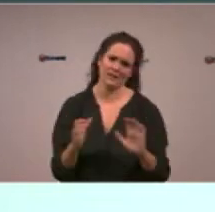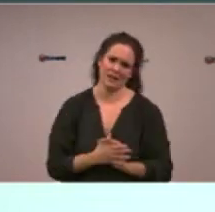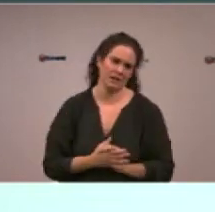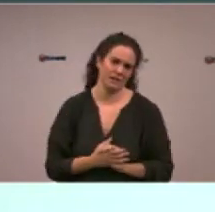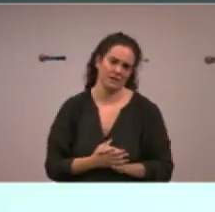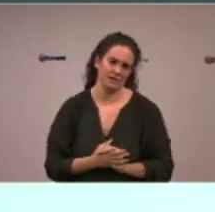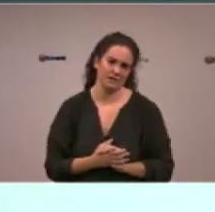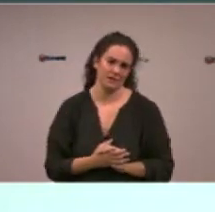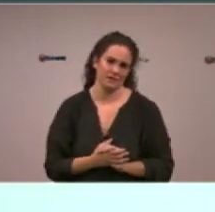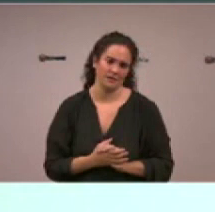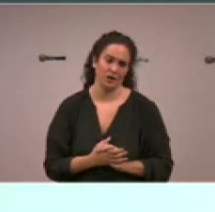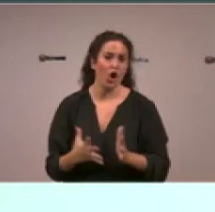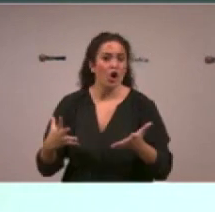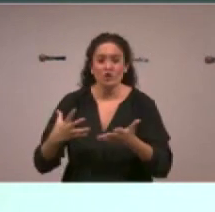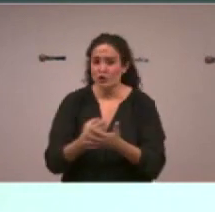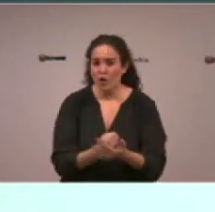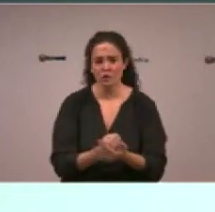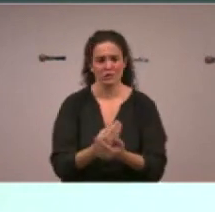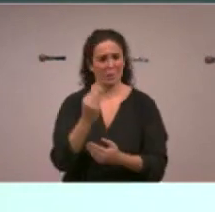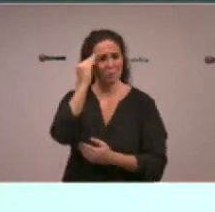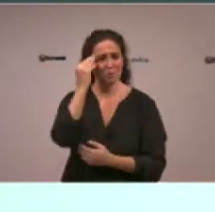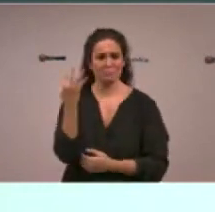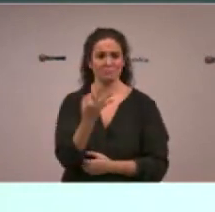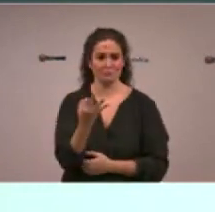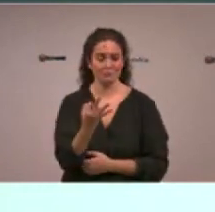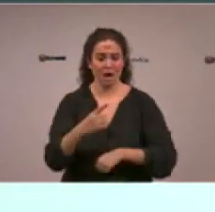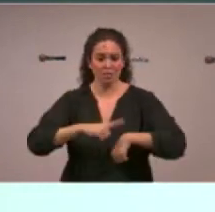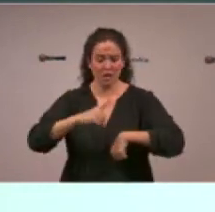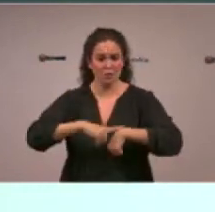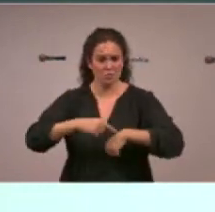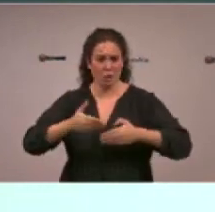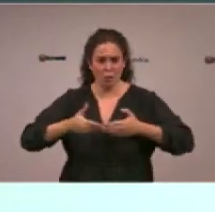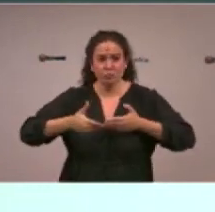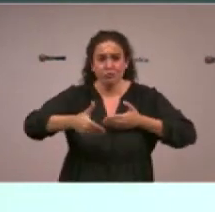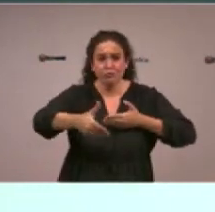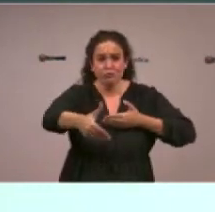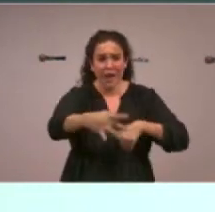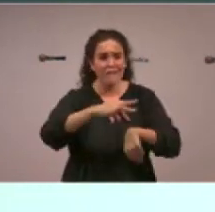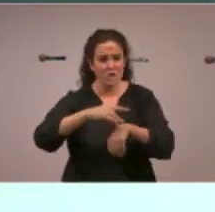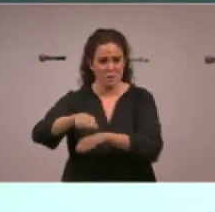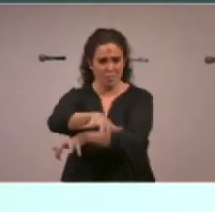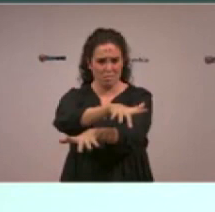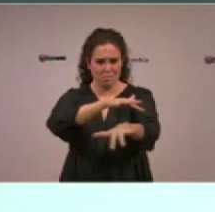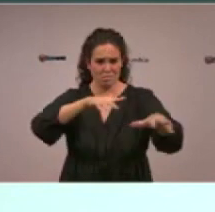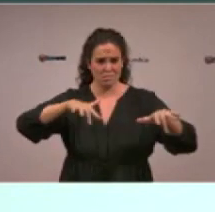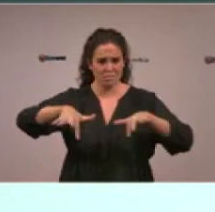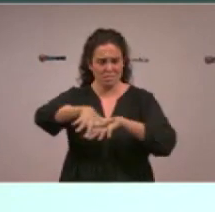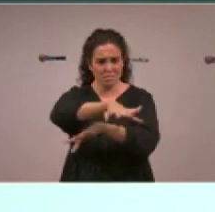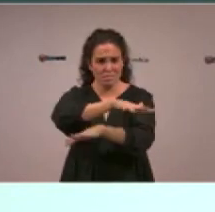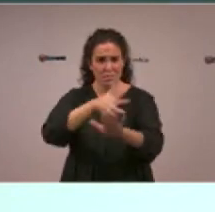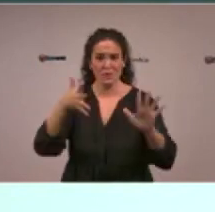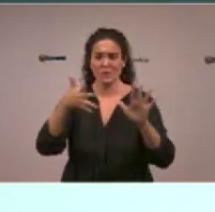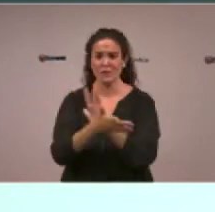todos que es posible que tengamos que convivir por un tiempo más largo con esta enfermedad y que, como posibilidad,